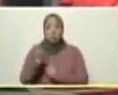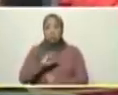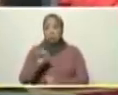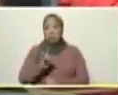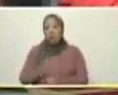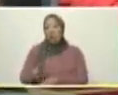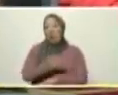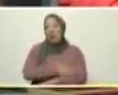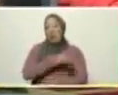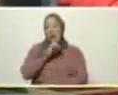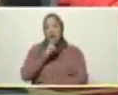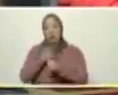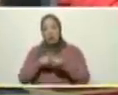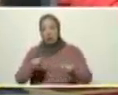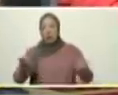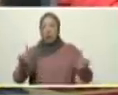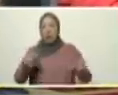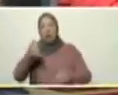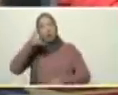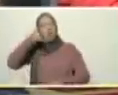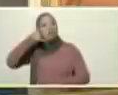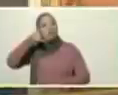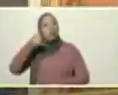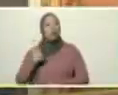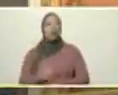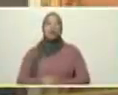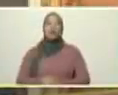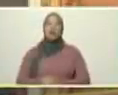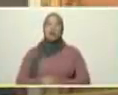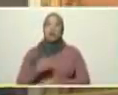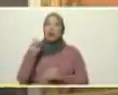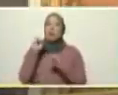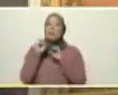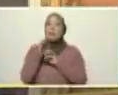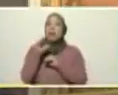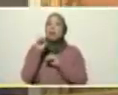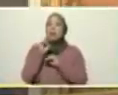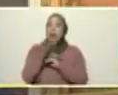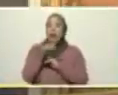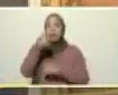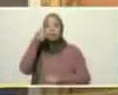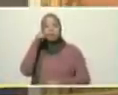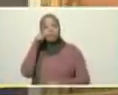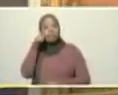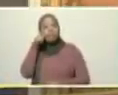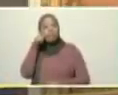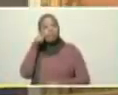teléfonos celulares antiguos. Me empezó a enviar mensajes de que estaban disparando desde las alturas.